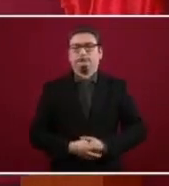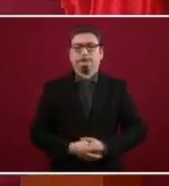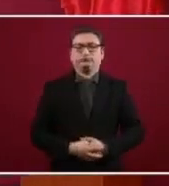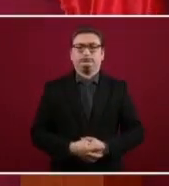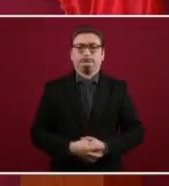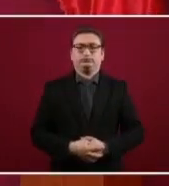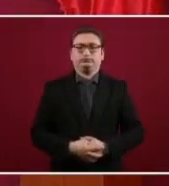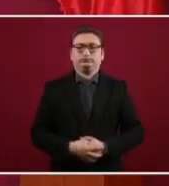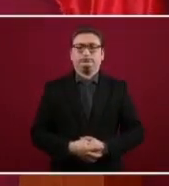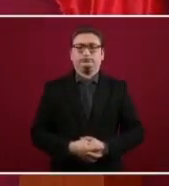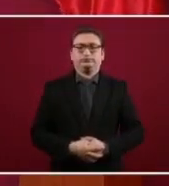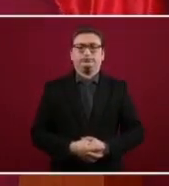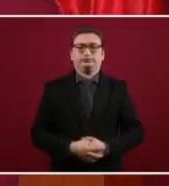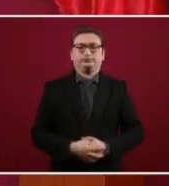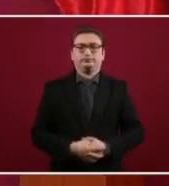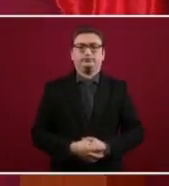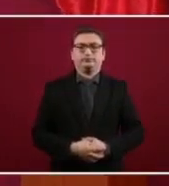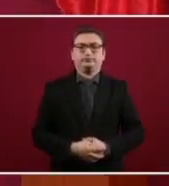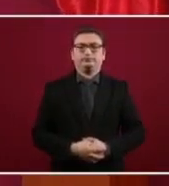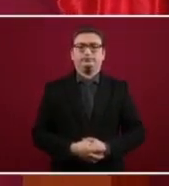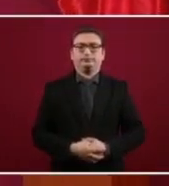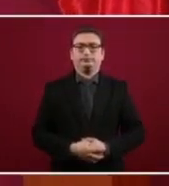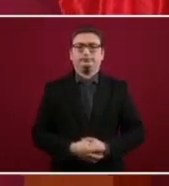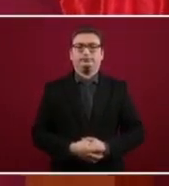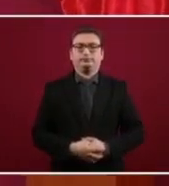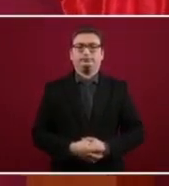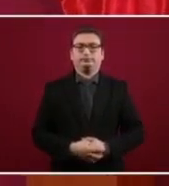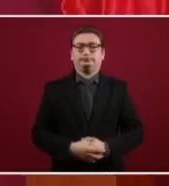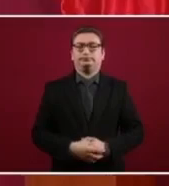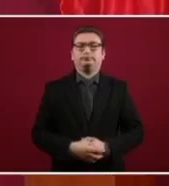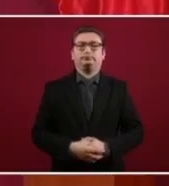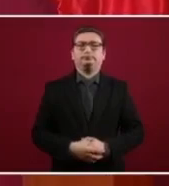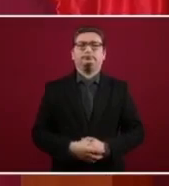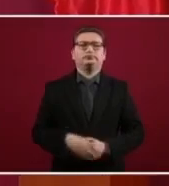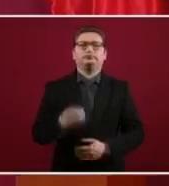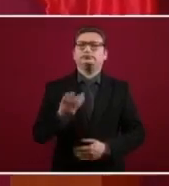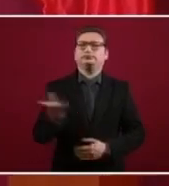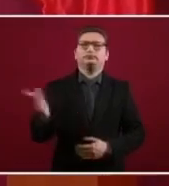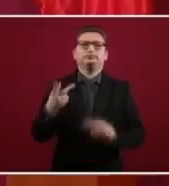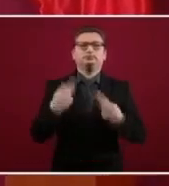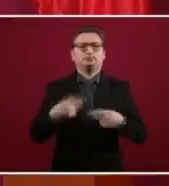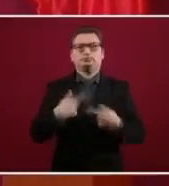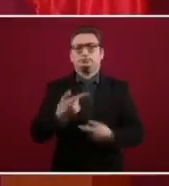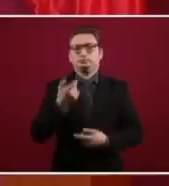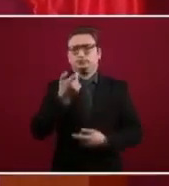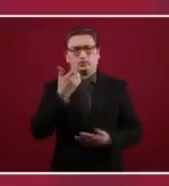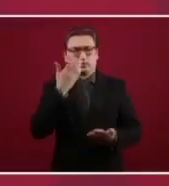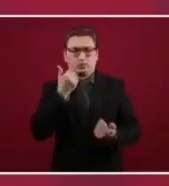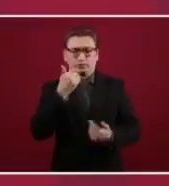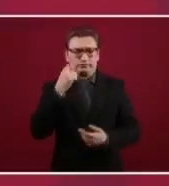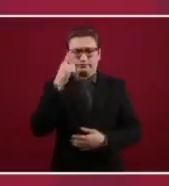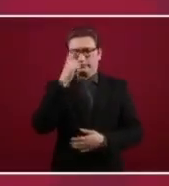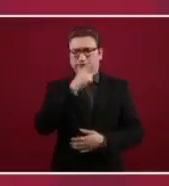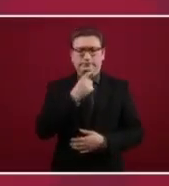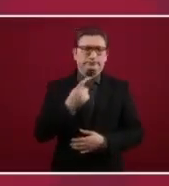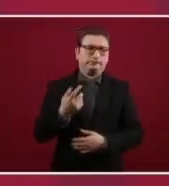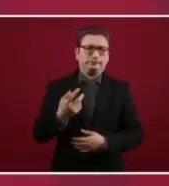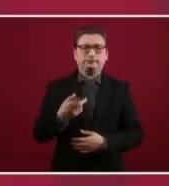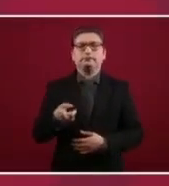que si la gente no tenía ni para lo indispensable